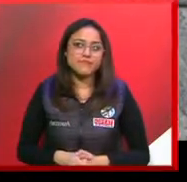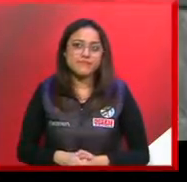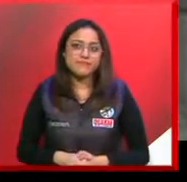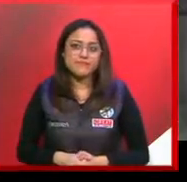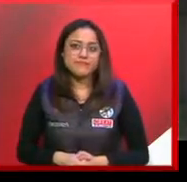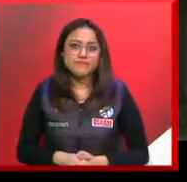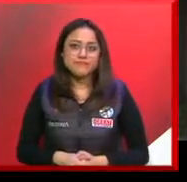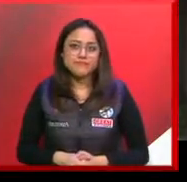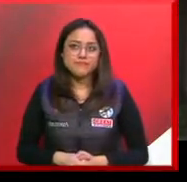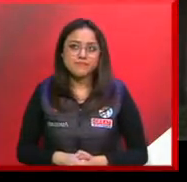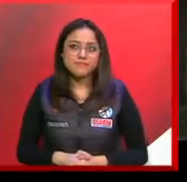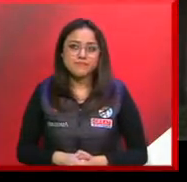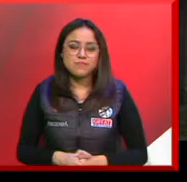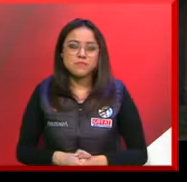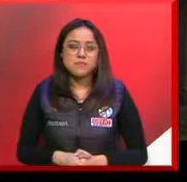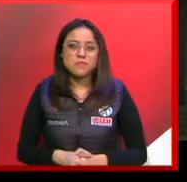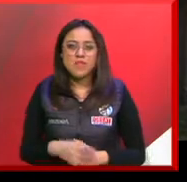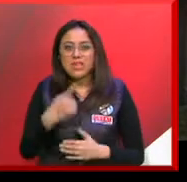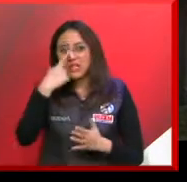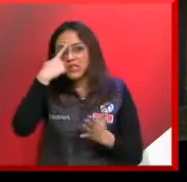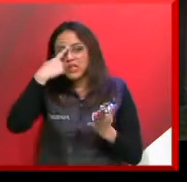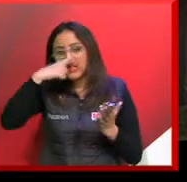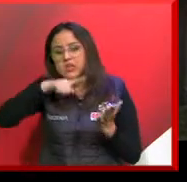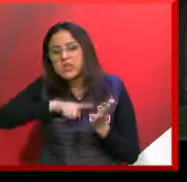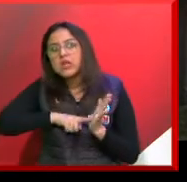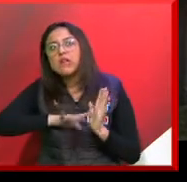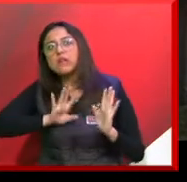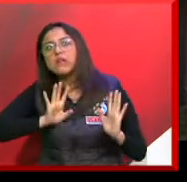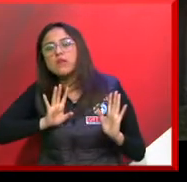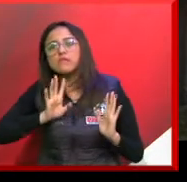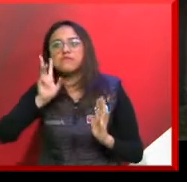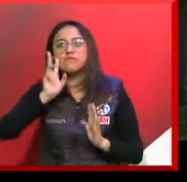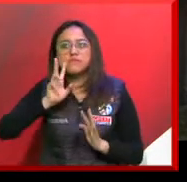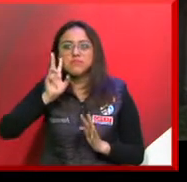Yo creo que, bueno, son